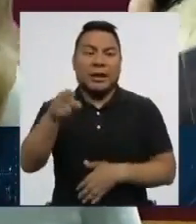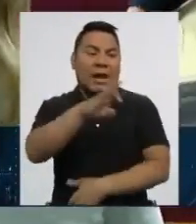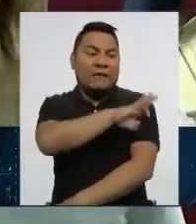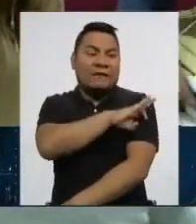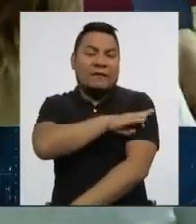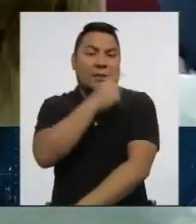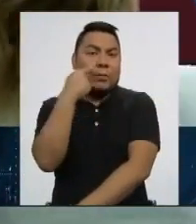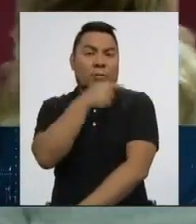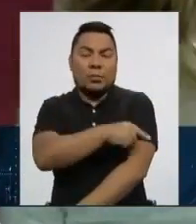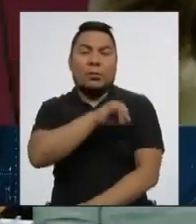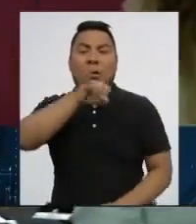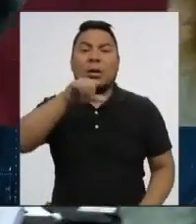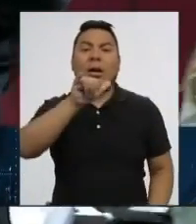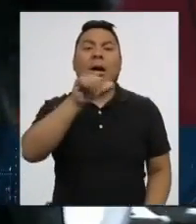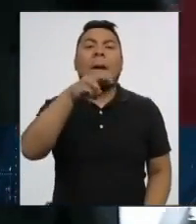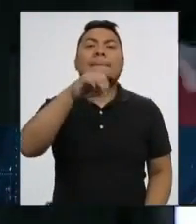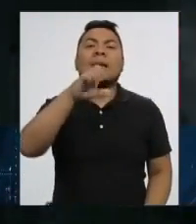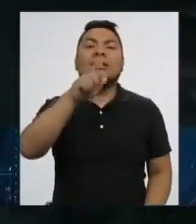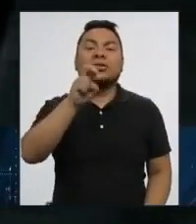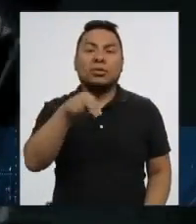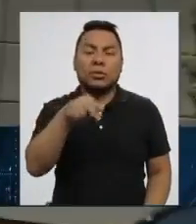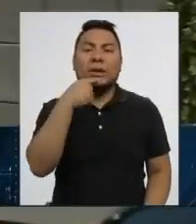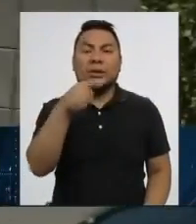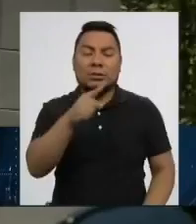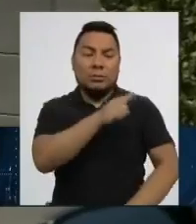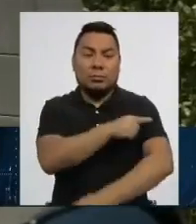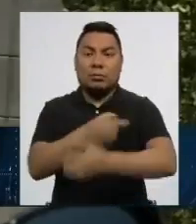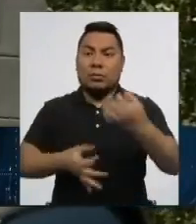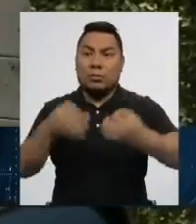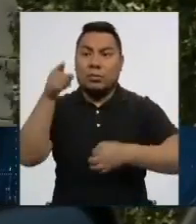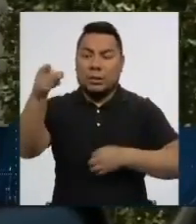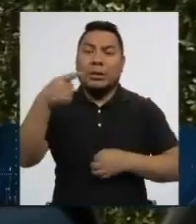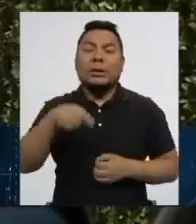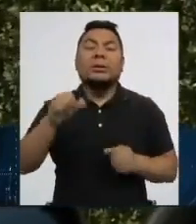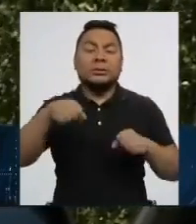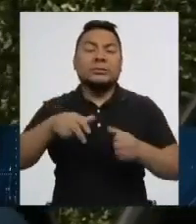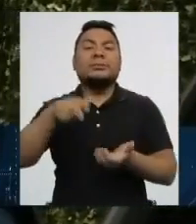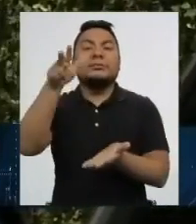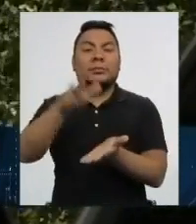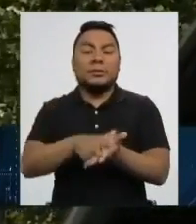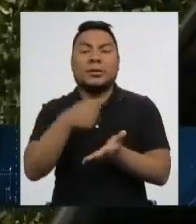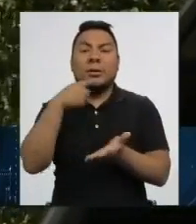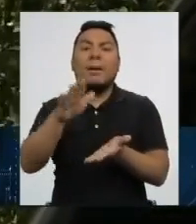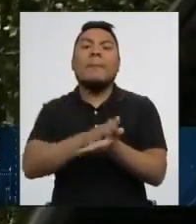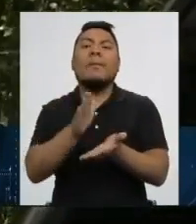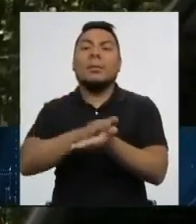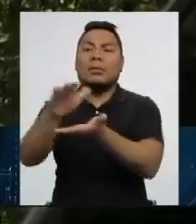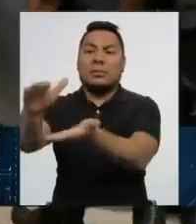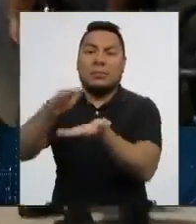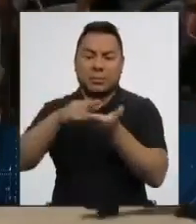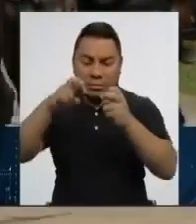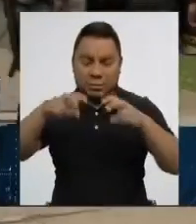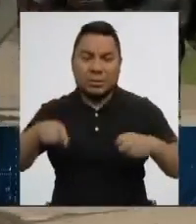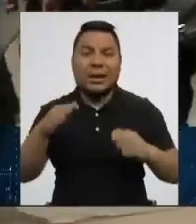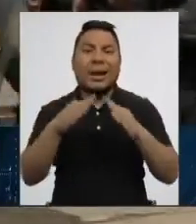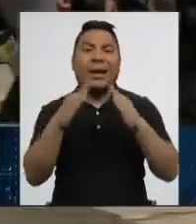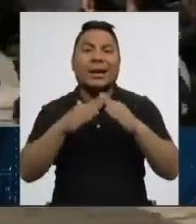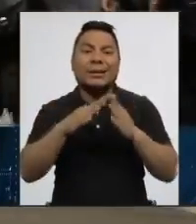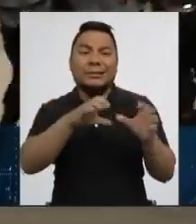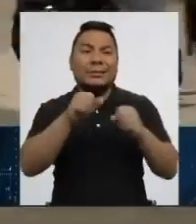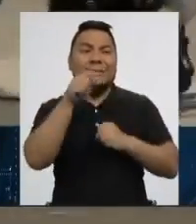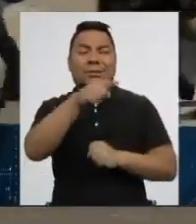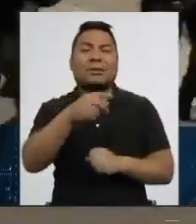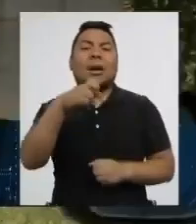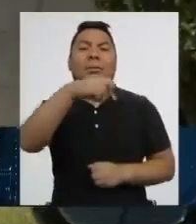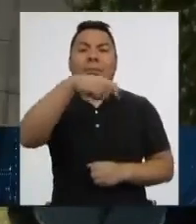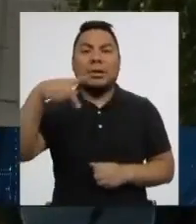anticorrupción Hamilton Castro sustentó el pedido para que el Poder Judicial dé la conformidad a la incautación de documentos hallados en la casa del expresidente Pedro